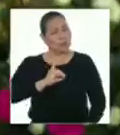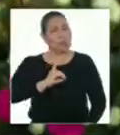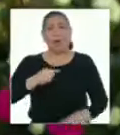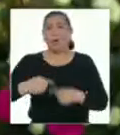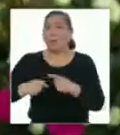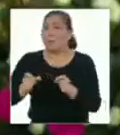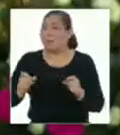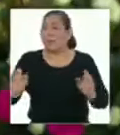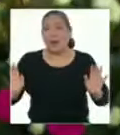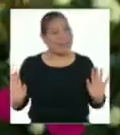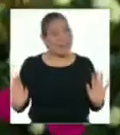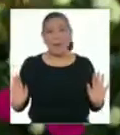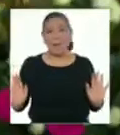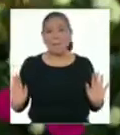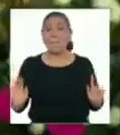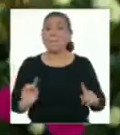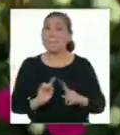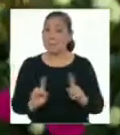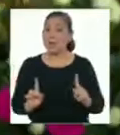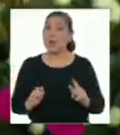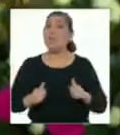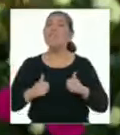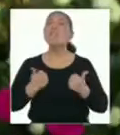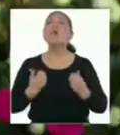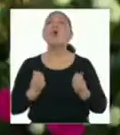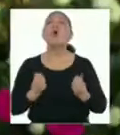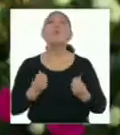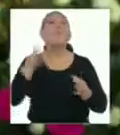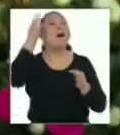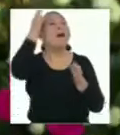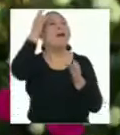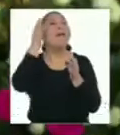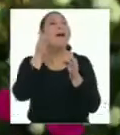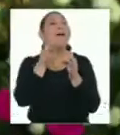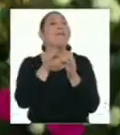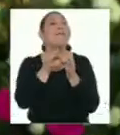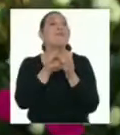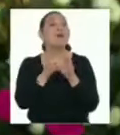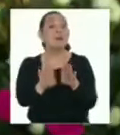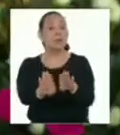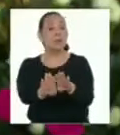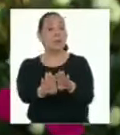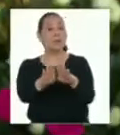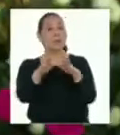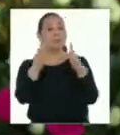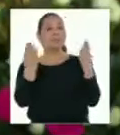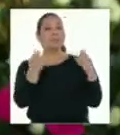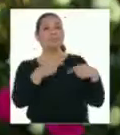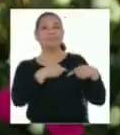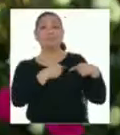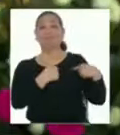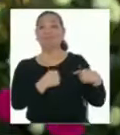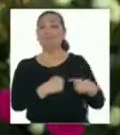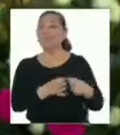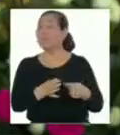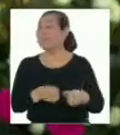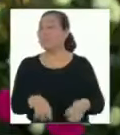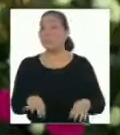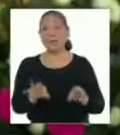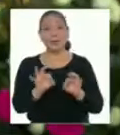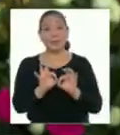los demás. Pero hay maneras de vivir la fe que facilitan la apertura del corazón a los hermanos y esa será